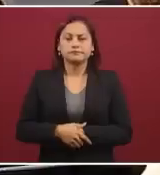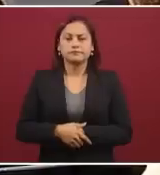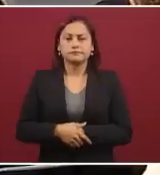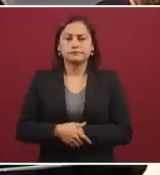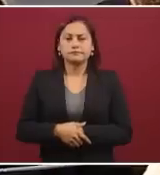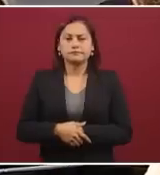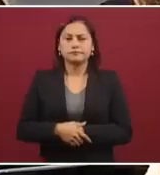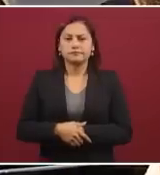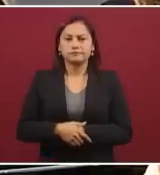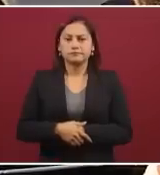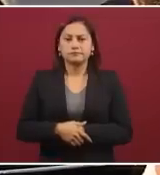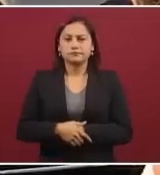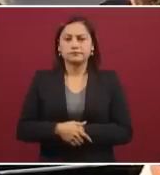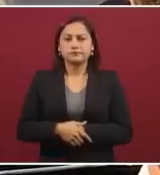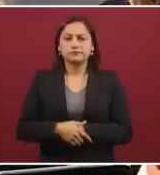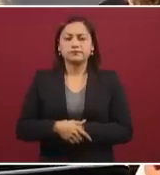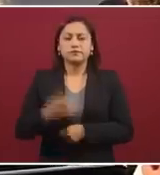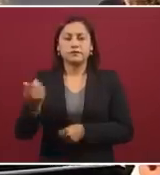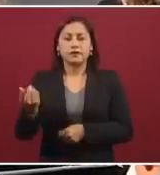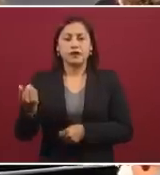ese mandato